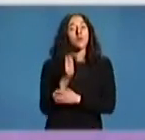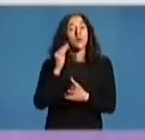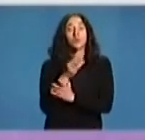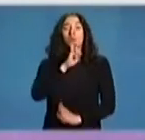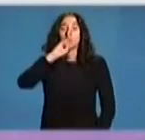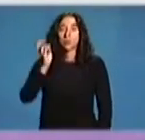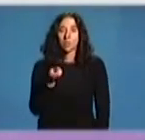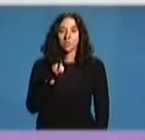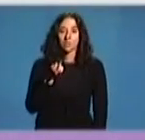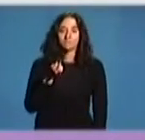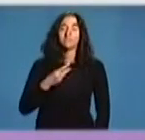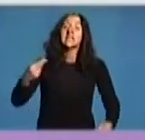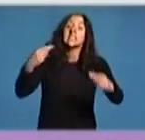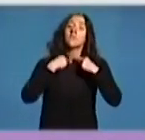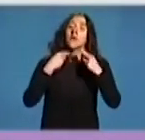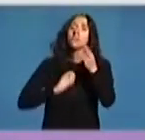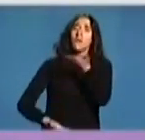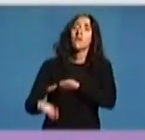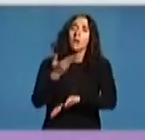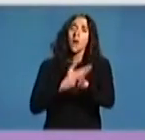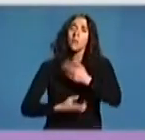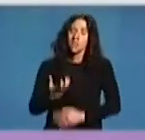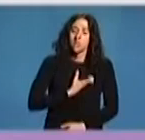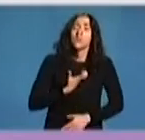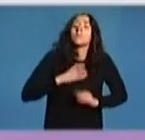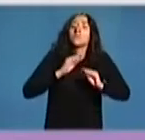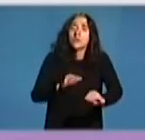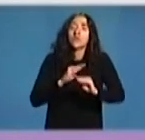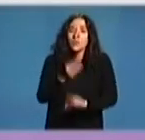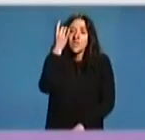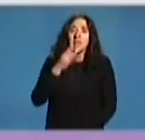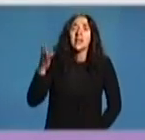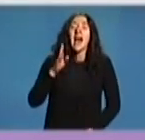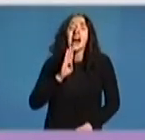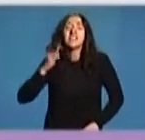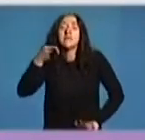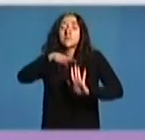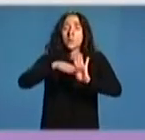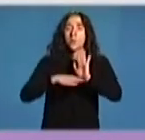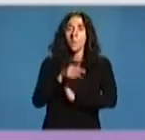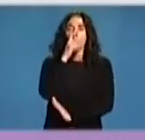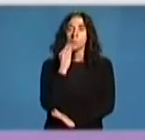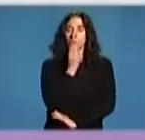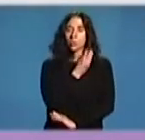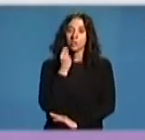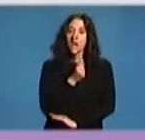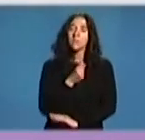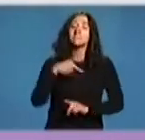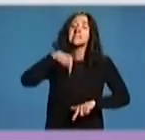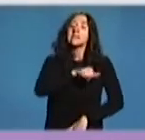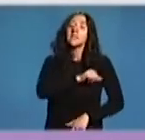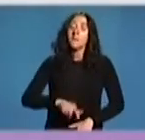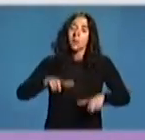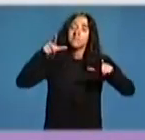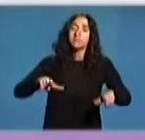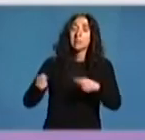que se dan na zona. A Deputación, que colabora no Concello nesta iniciativa a través de Lugo Sabe, habilitou esta semana un posto de cereixas no